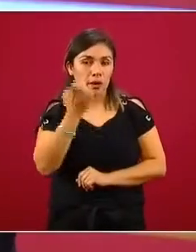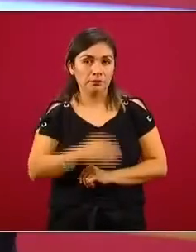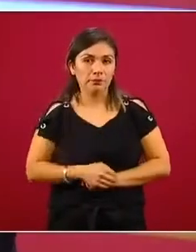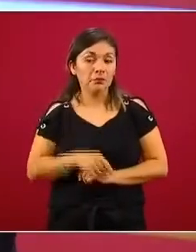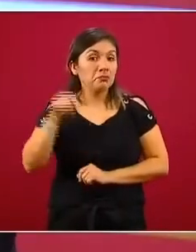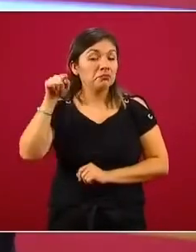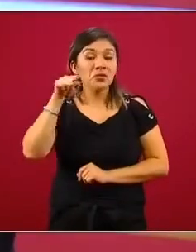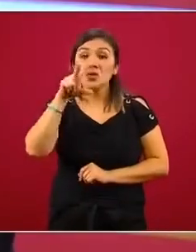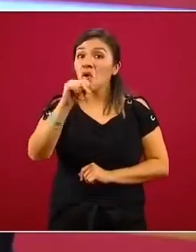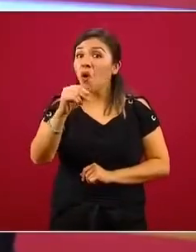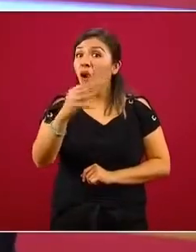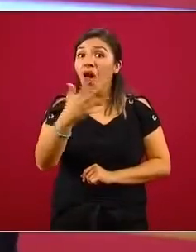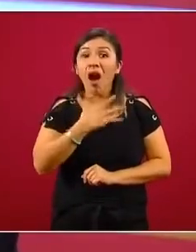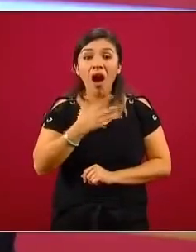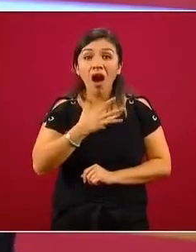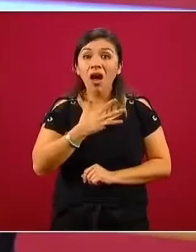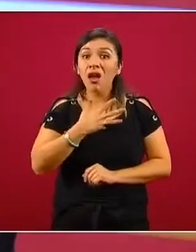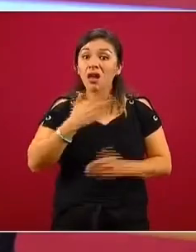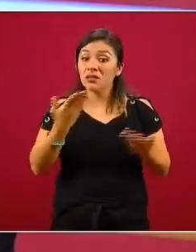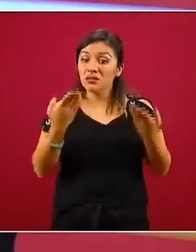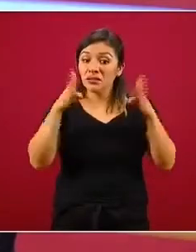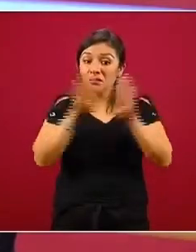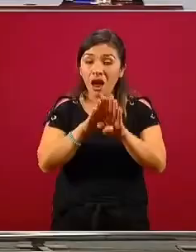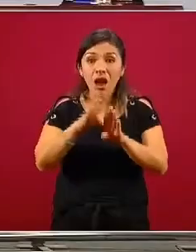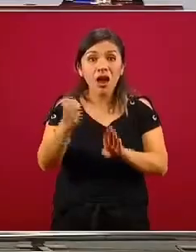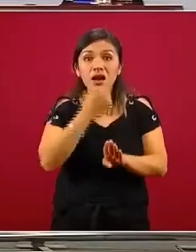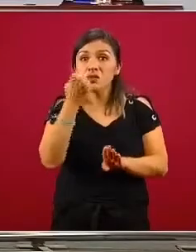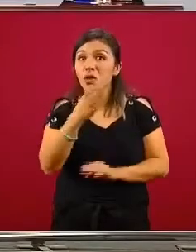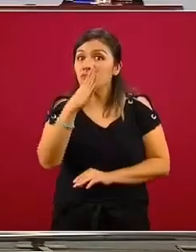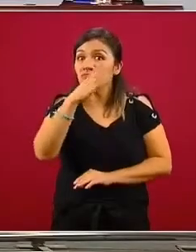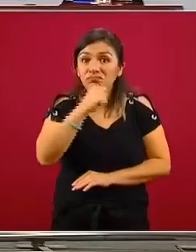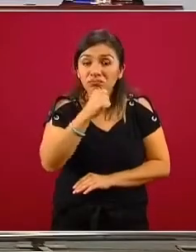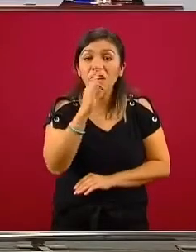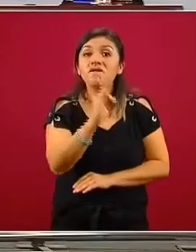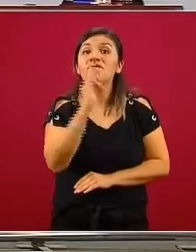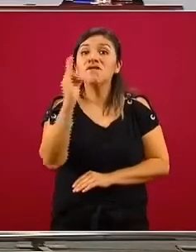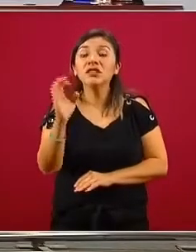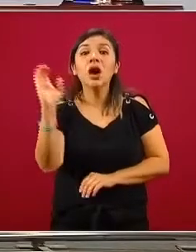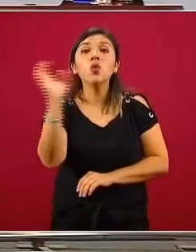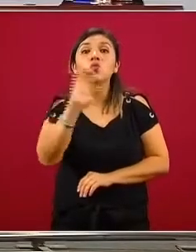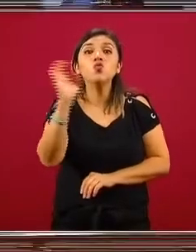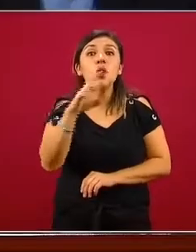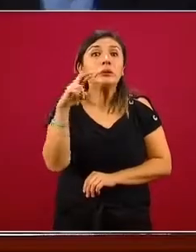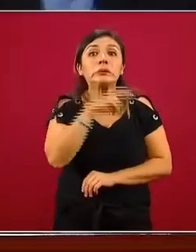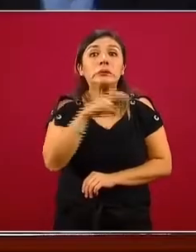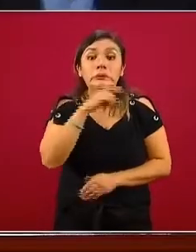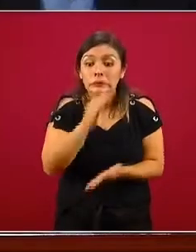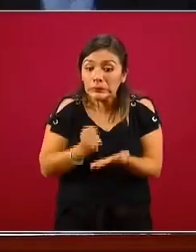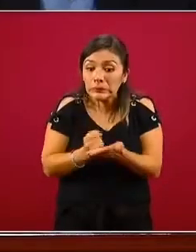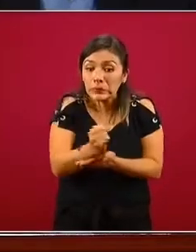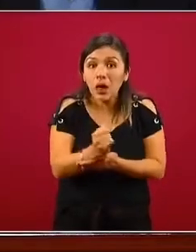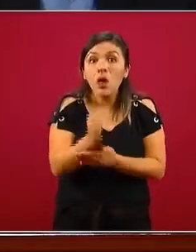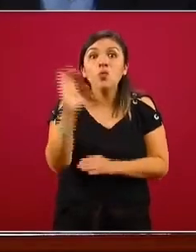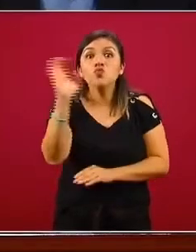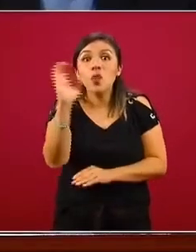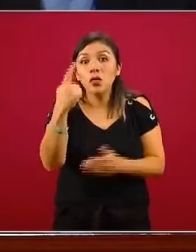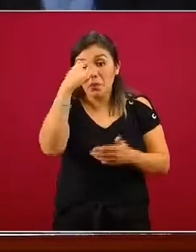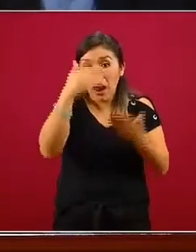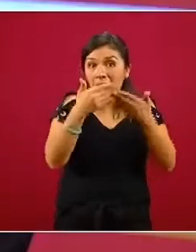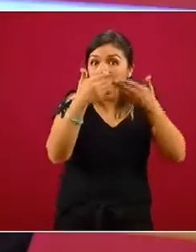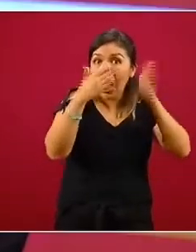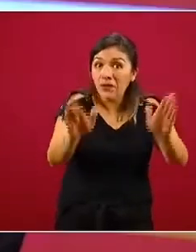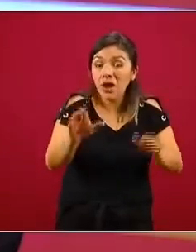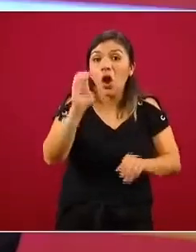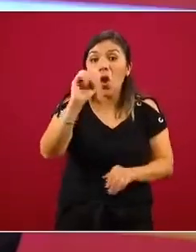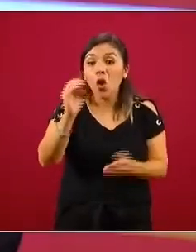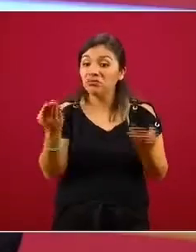no es posible mantener cerrado el espacio escolar, no hay una fecha a priori predefinida ni para abrir ni